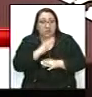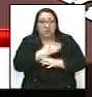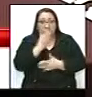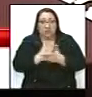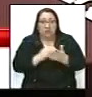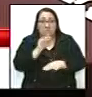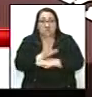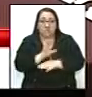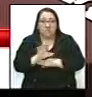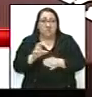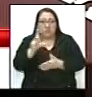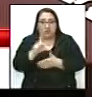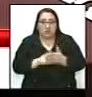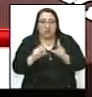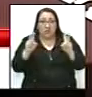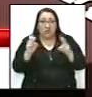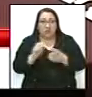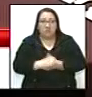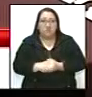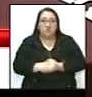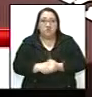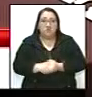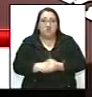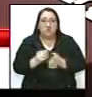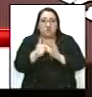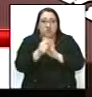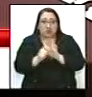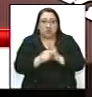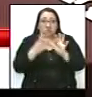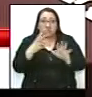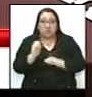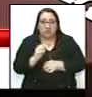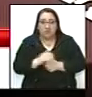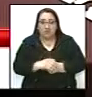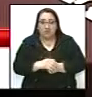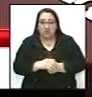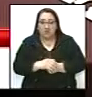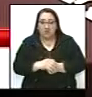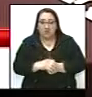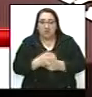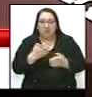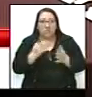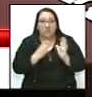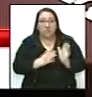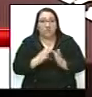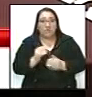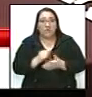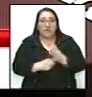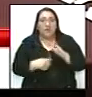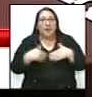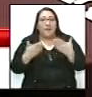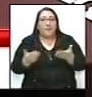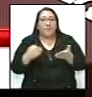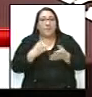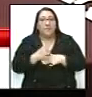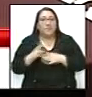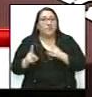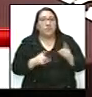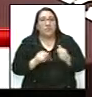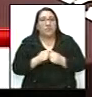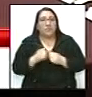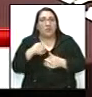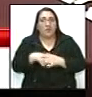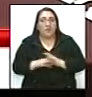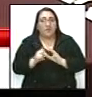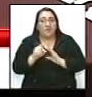tarde usted hizo un listado de temas en relación al artículo 90 de manera ordenada, en la que se podían ir deliberando el